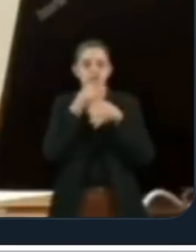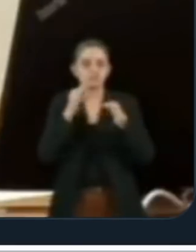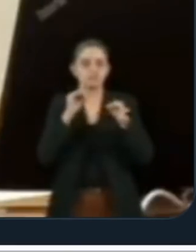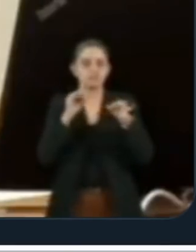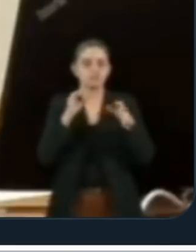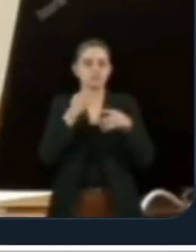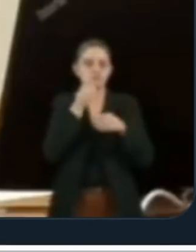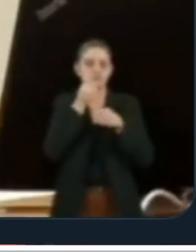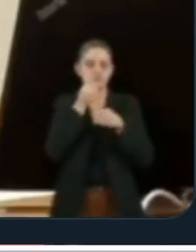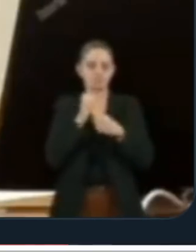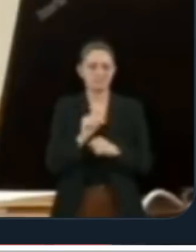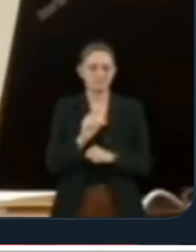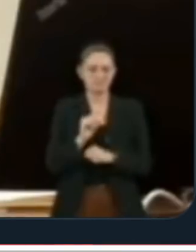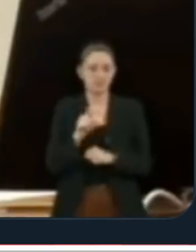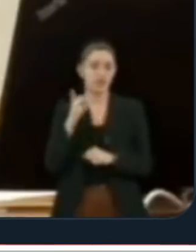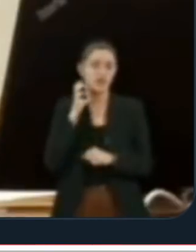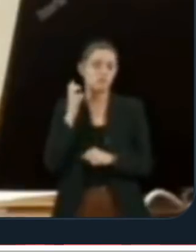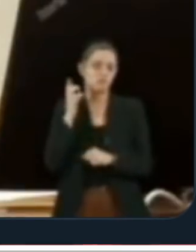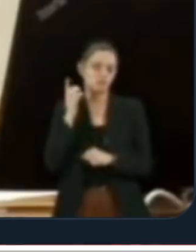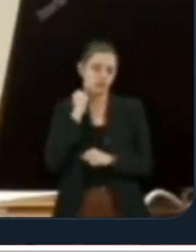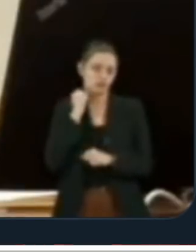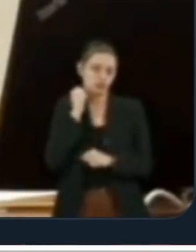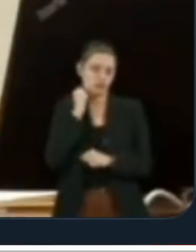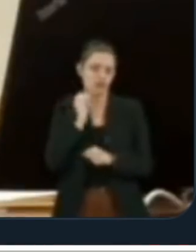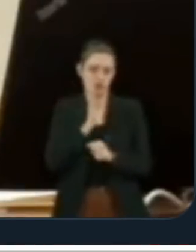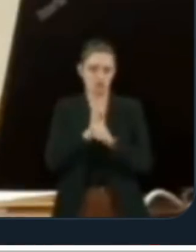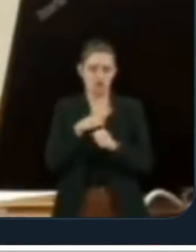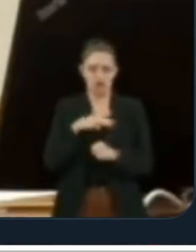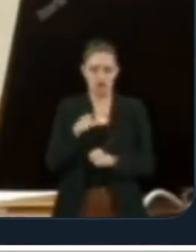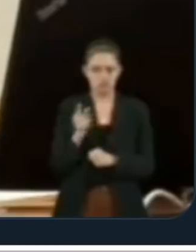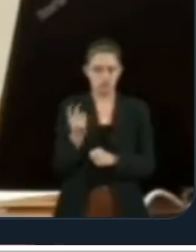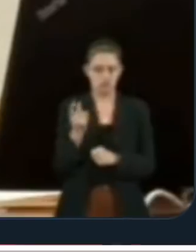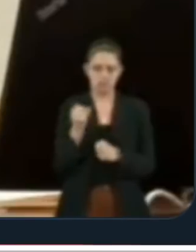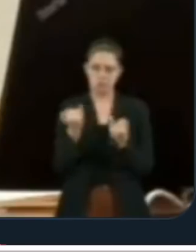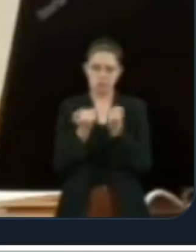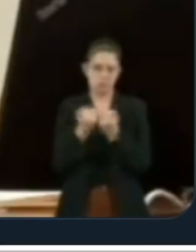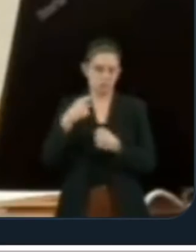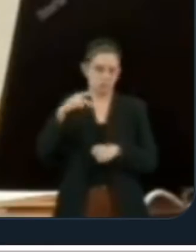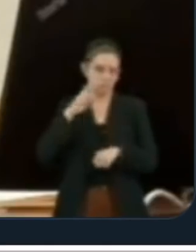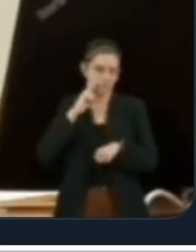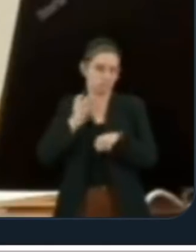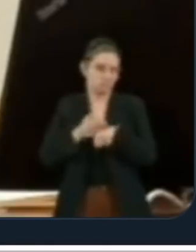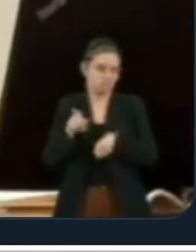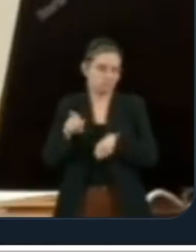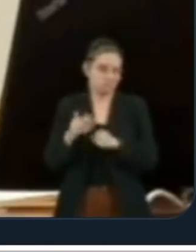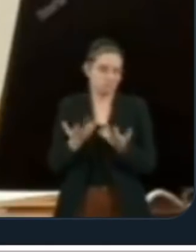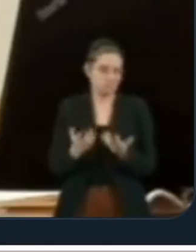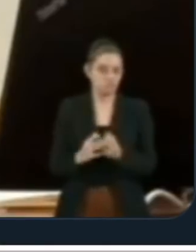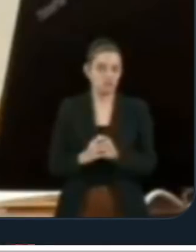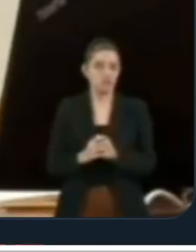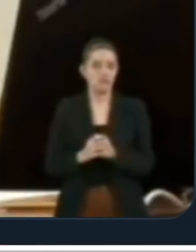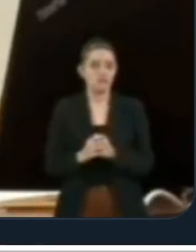culpa del Poder Legislativo de la Cámara de Diputadas y Diputados, y aquí tenemos dos exponentes que son también responsables de ese hecho, no